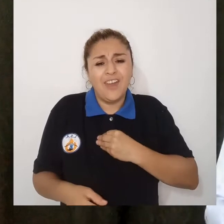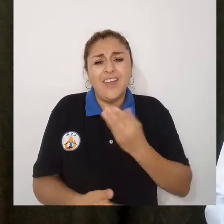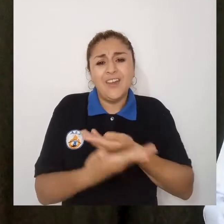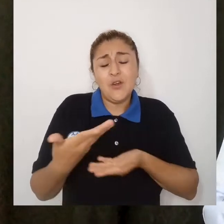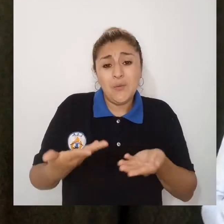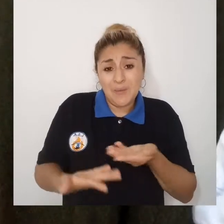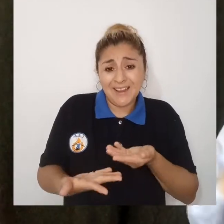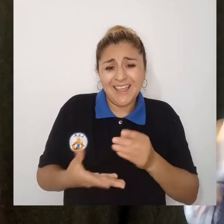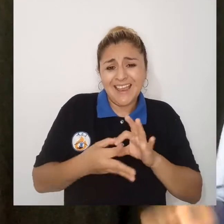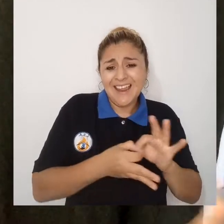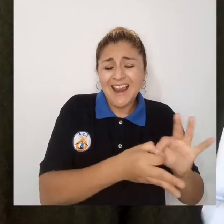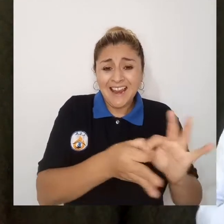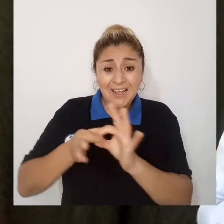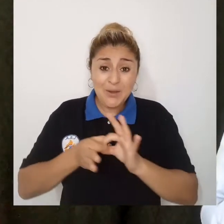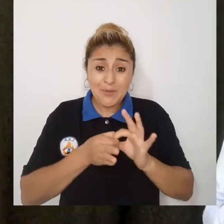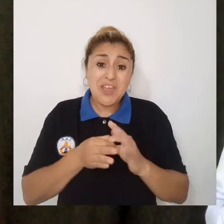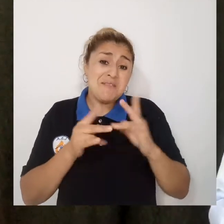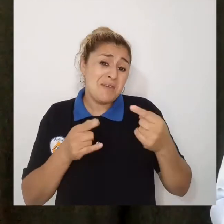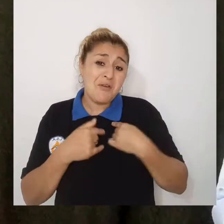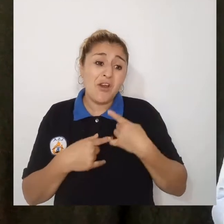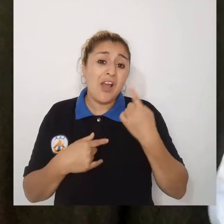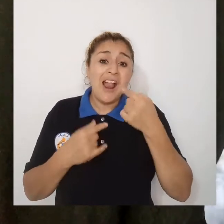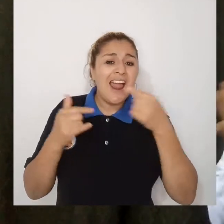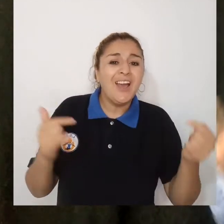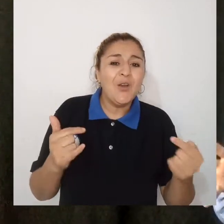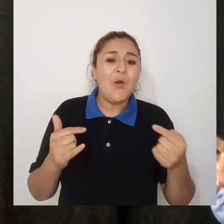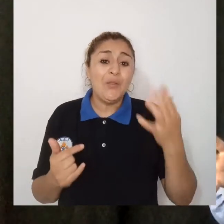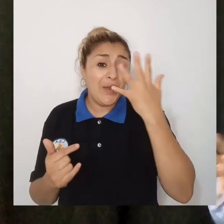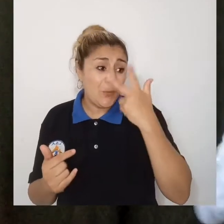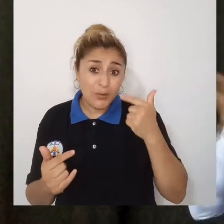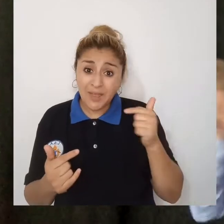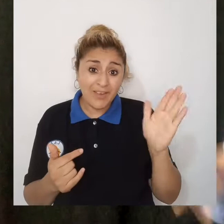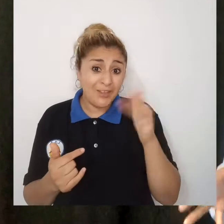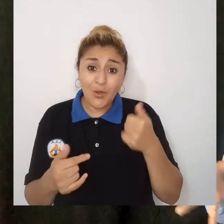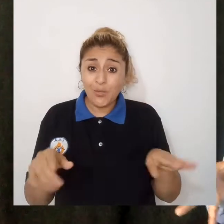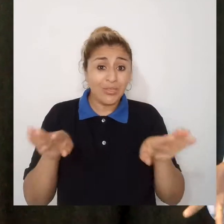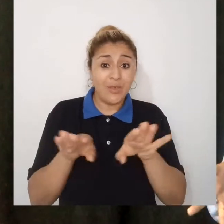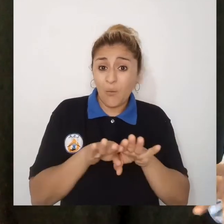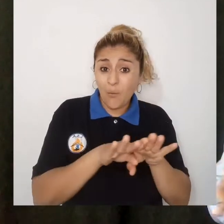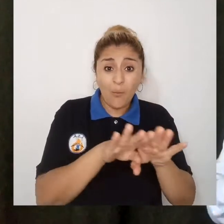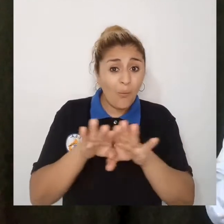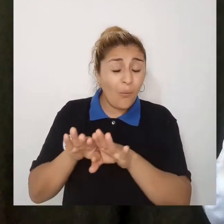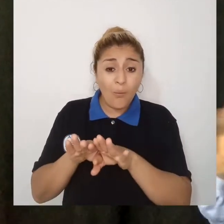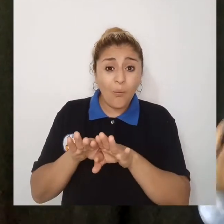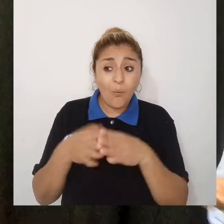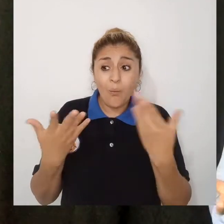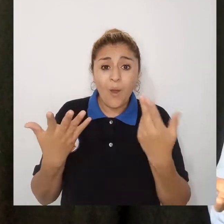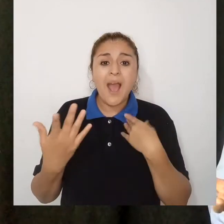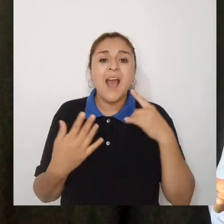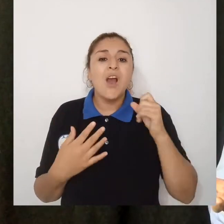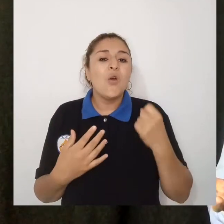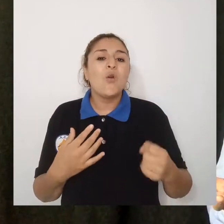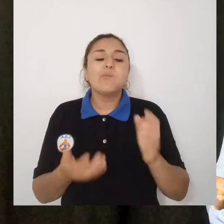otros y además tenían en común todas las cosas esto es último de tener en común todas las cosas es difícil de